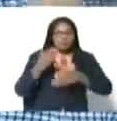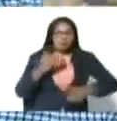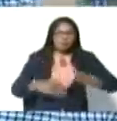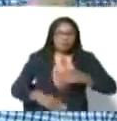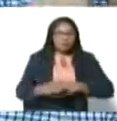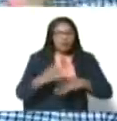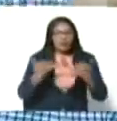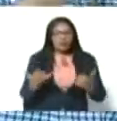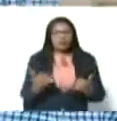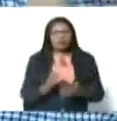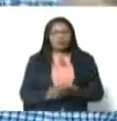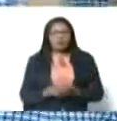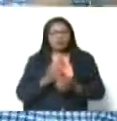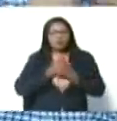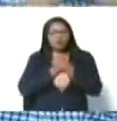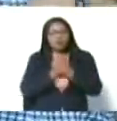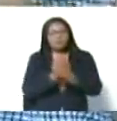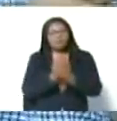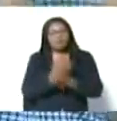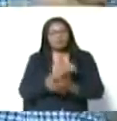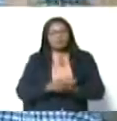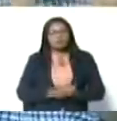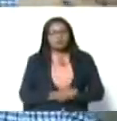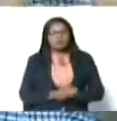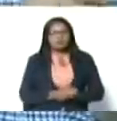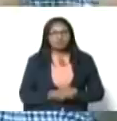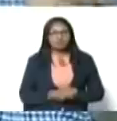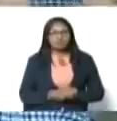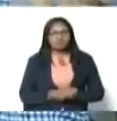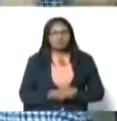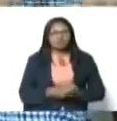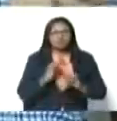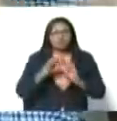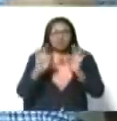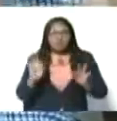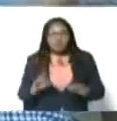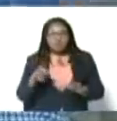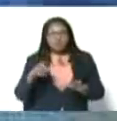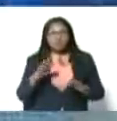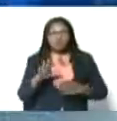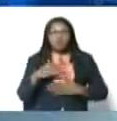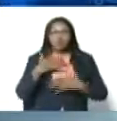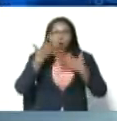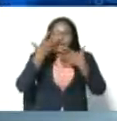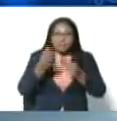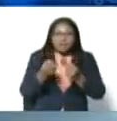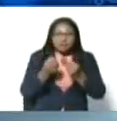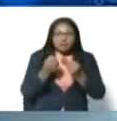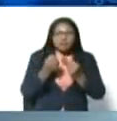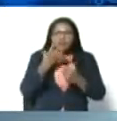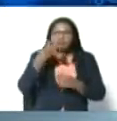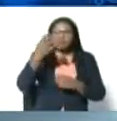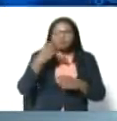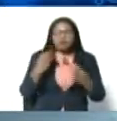adelante, con amor. Por eso comprendo ese grito de ¡viva Venezuela! Que